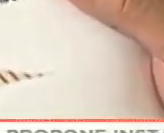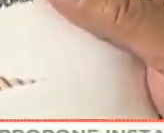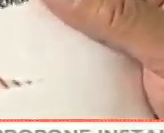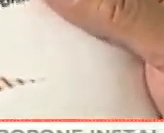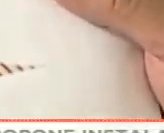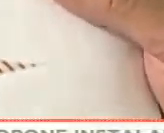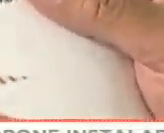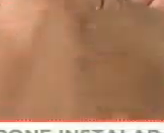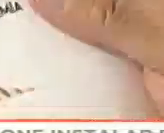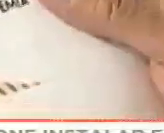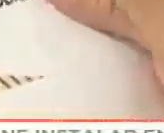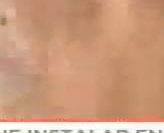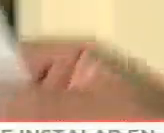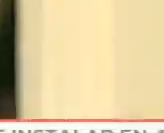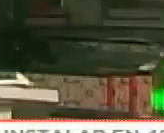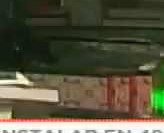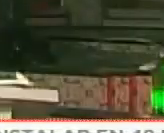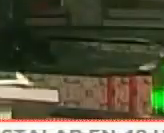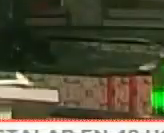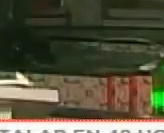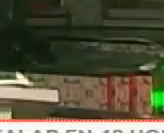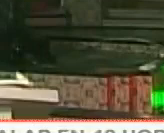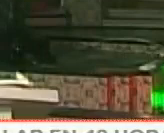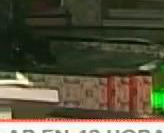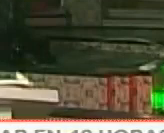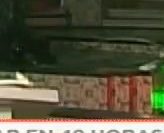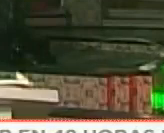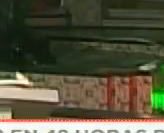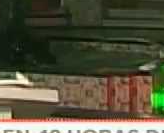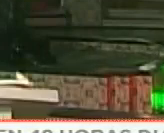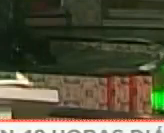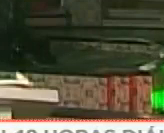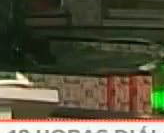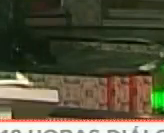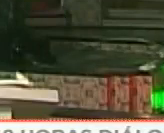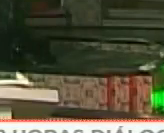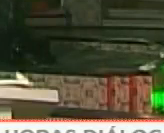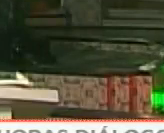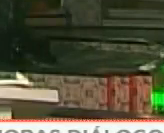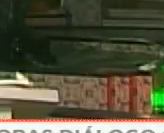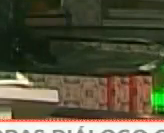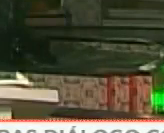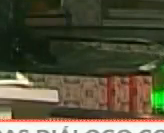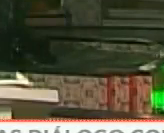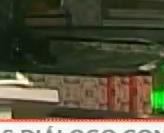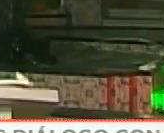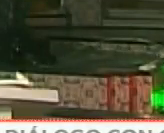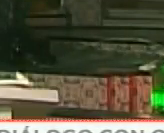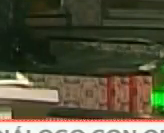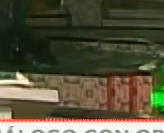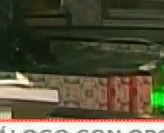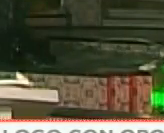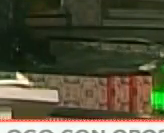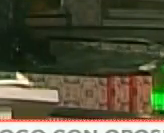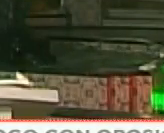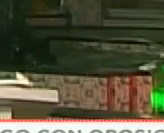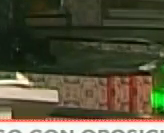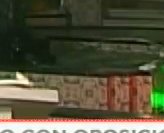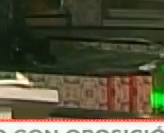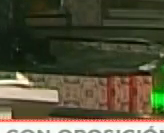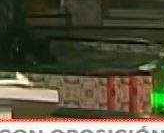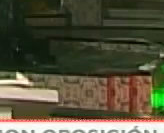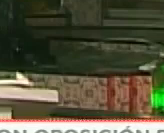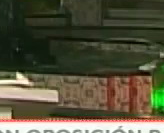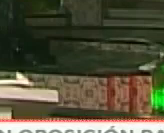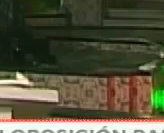las medidas funcionaban, que básicamente son cuatro, la cuarentena social colectiva, el pesquisaje ampliado